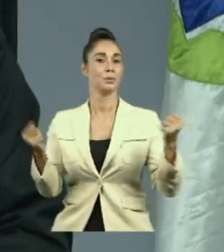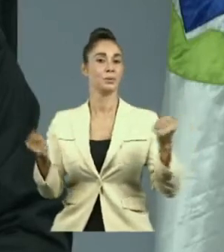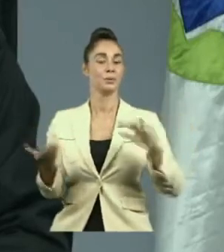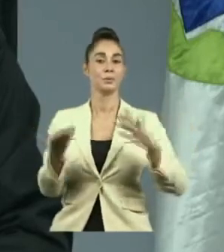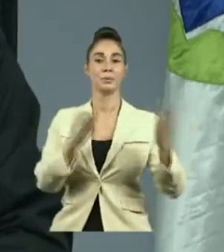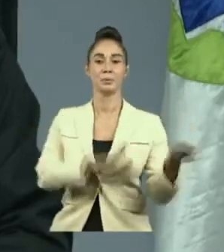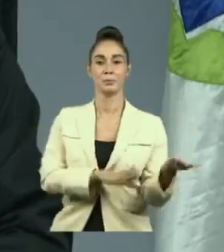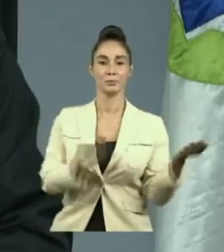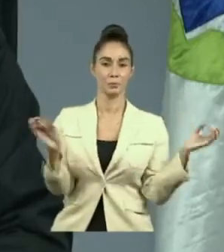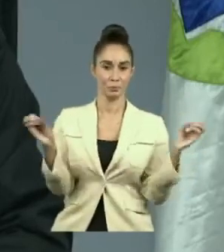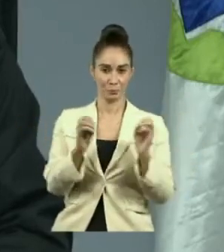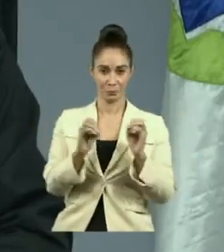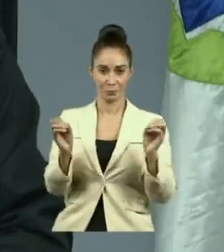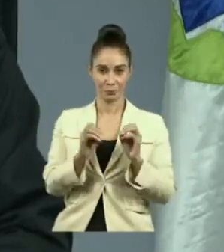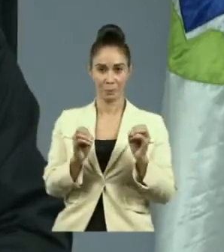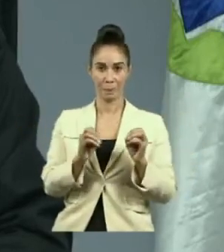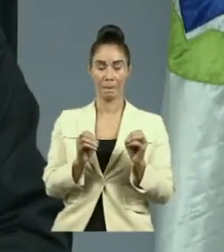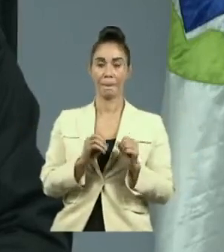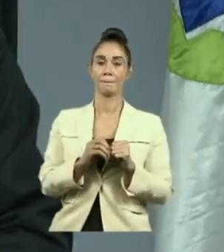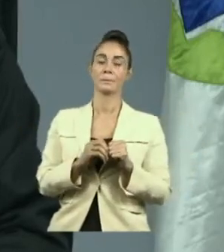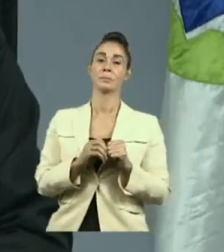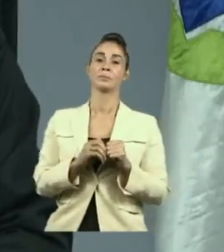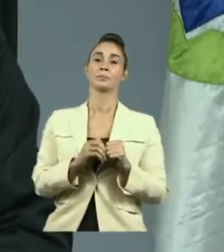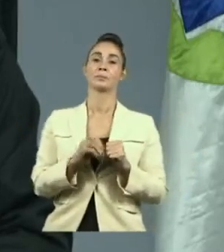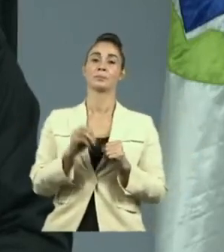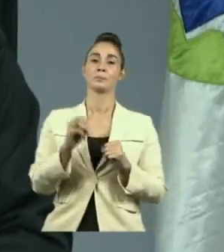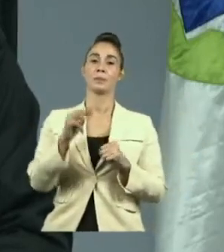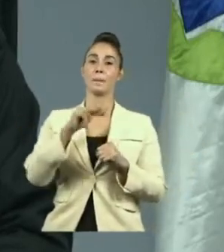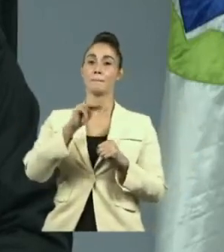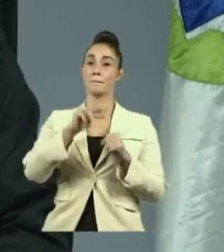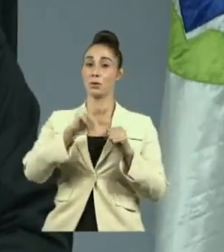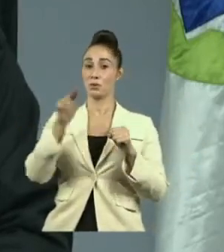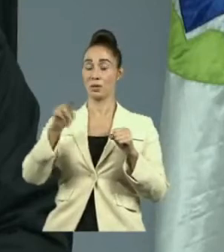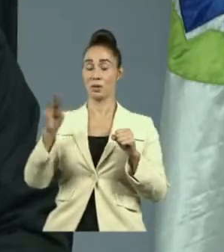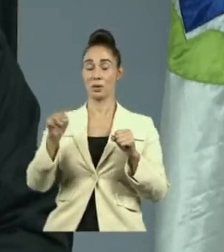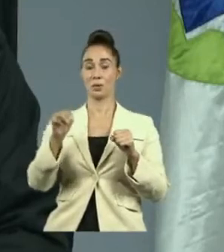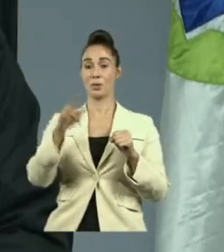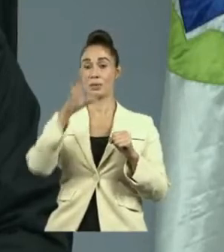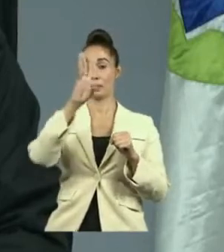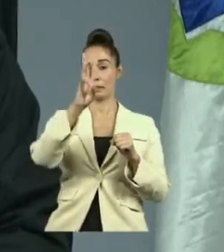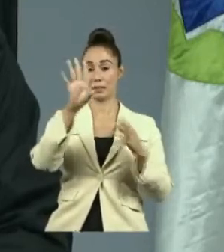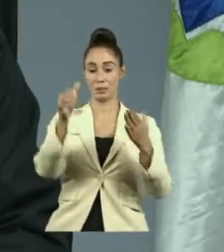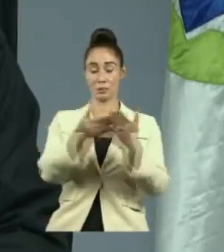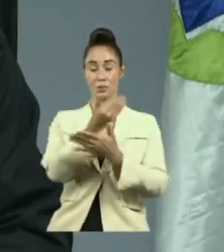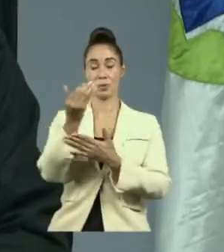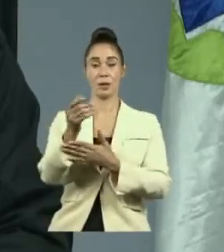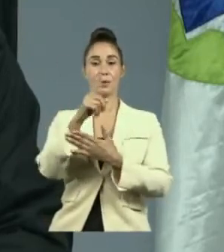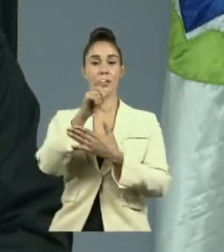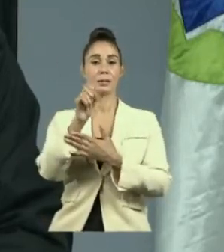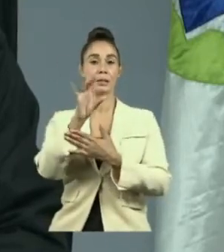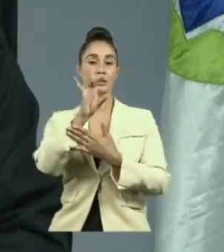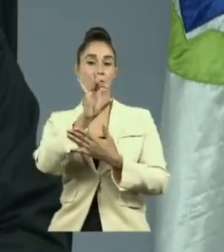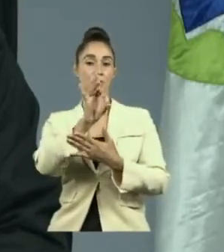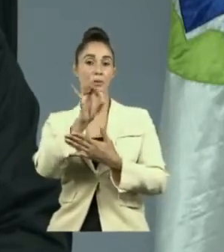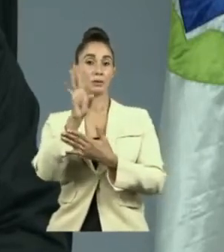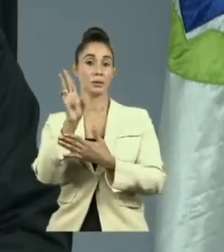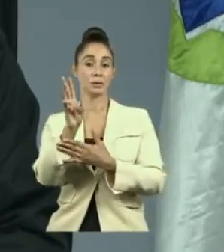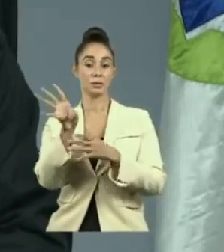fallecimiento monseñor nouel 6 casos nuevos 186